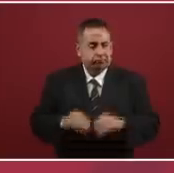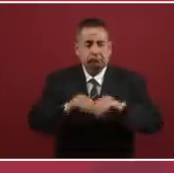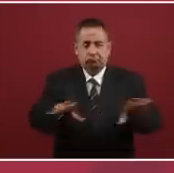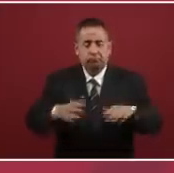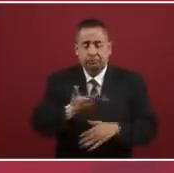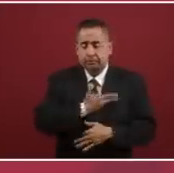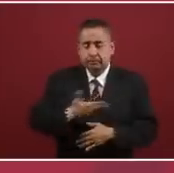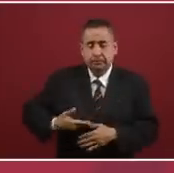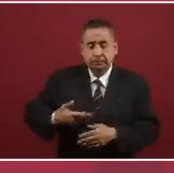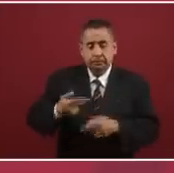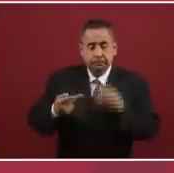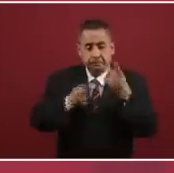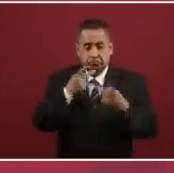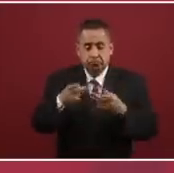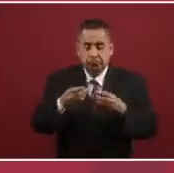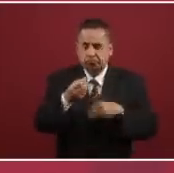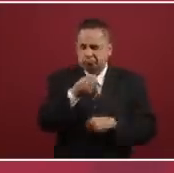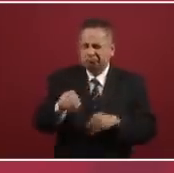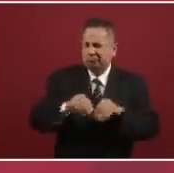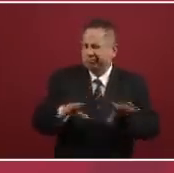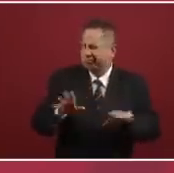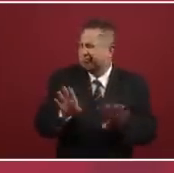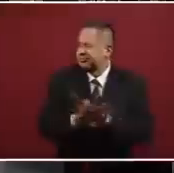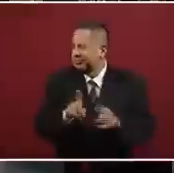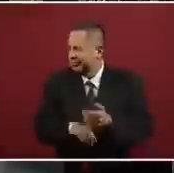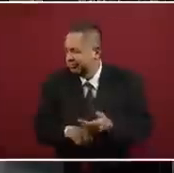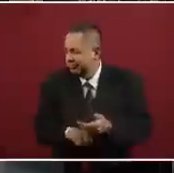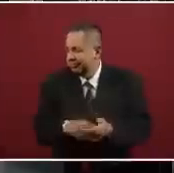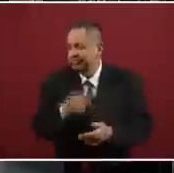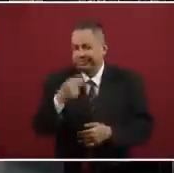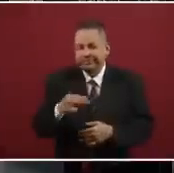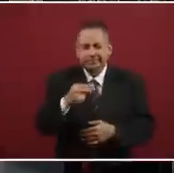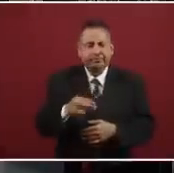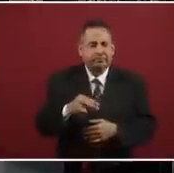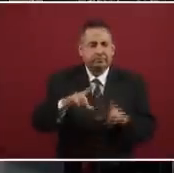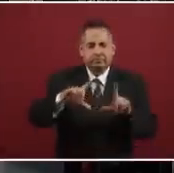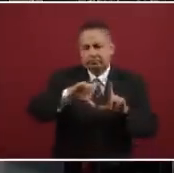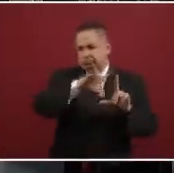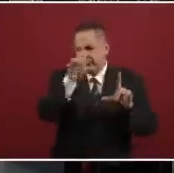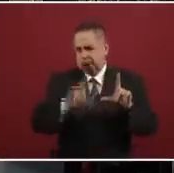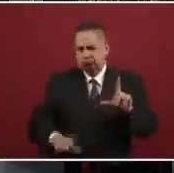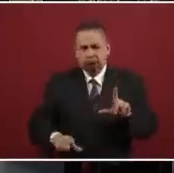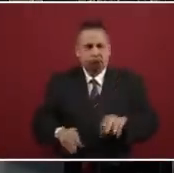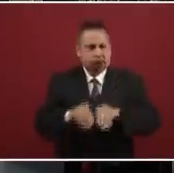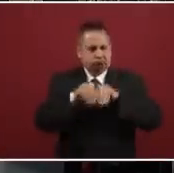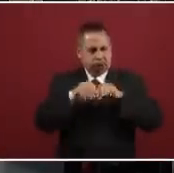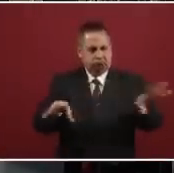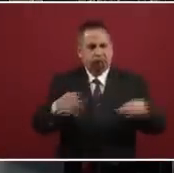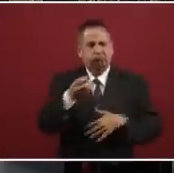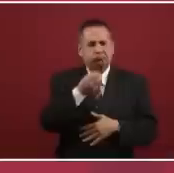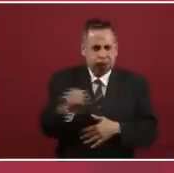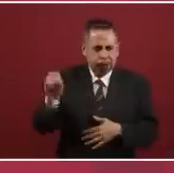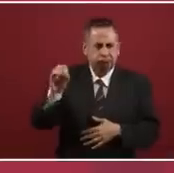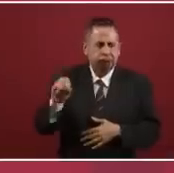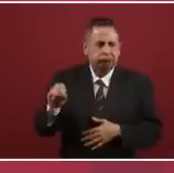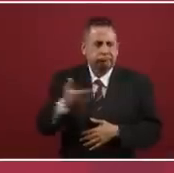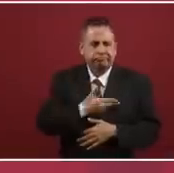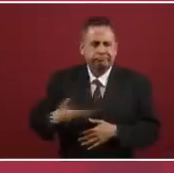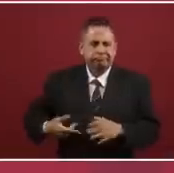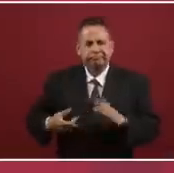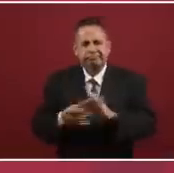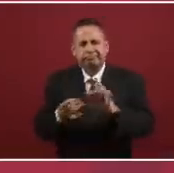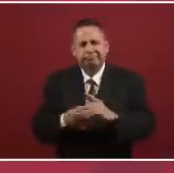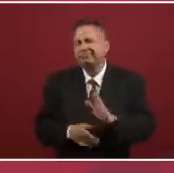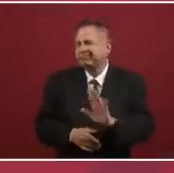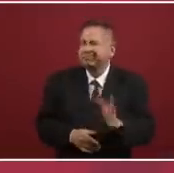nacional. ¿Cuál es el término? Cadena nacional. Cadena nacional. Sí, cadena nacional. Pues resulta